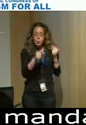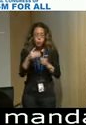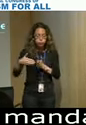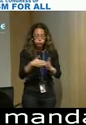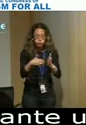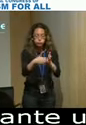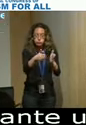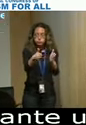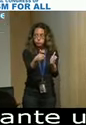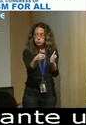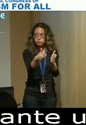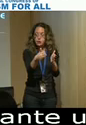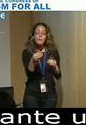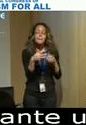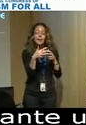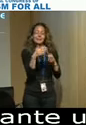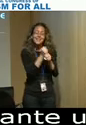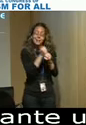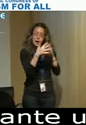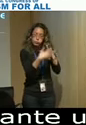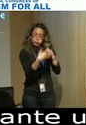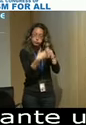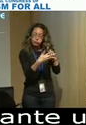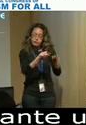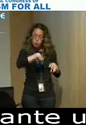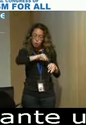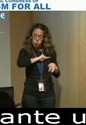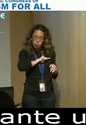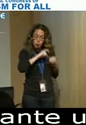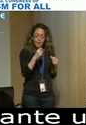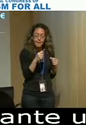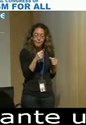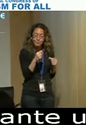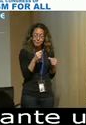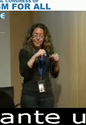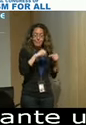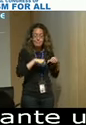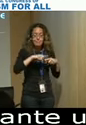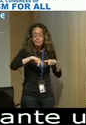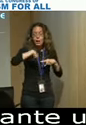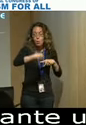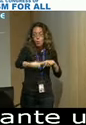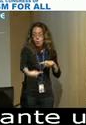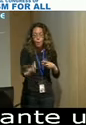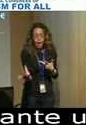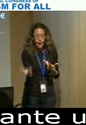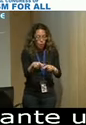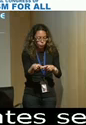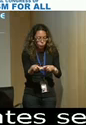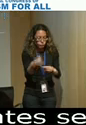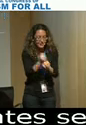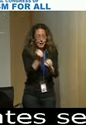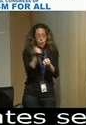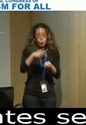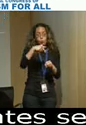cada parte de lo que hacemos cada uno de nosotros contribuya a realmente que dentro de unos años nos encontremos en un escenario de un congreso que